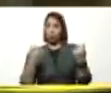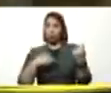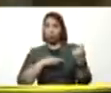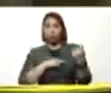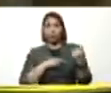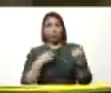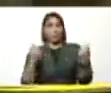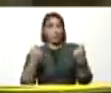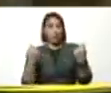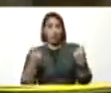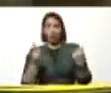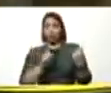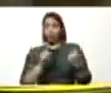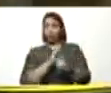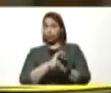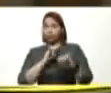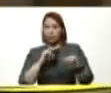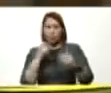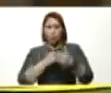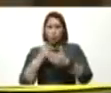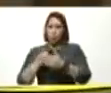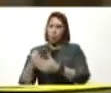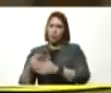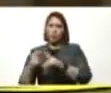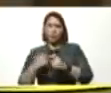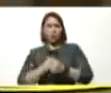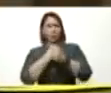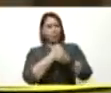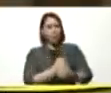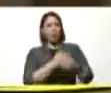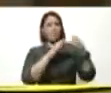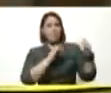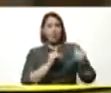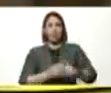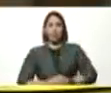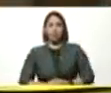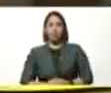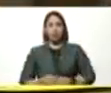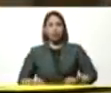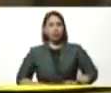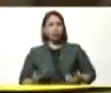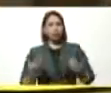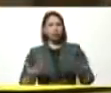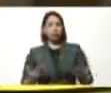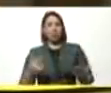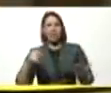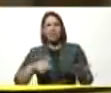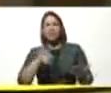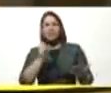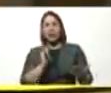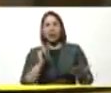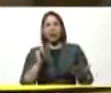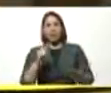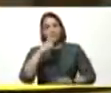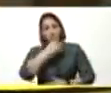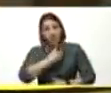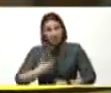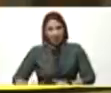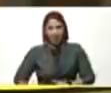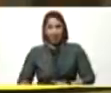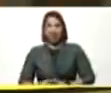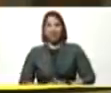no ha terminado. Una campaña de lucha, pero en el amor, en la esperanza, en las entregas. Aquí lo que hay, señor presidente,